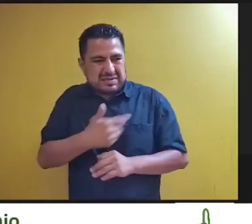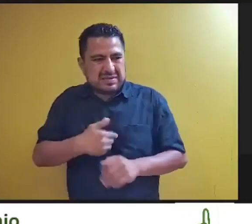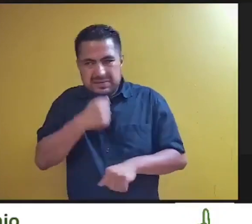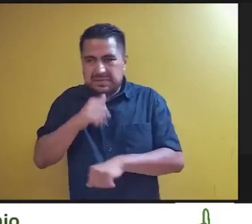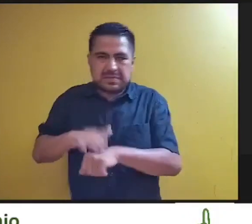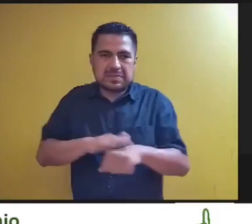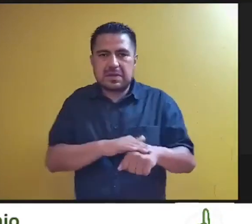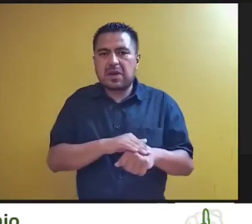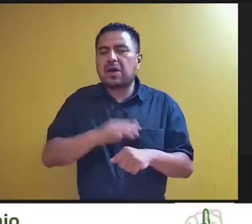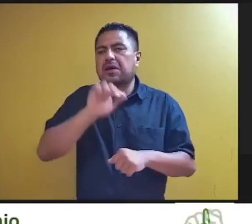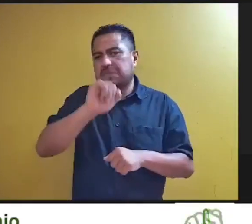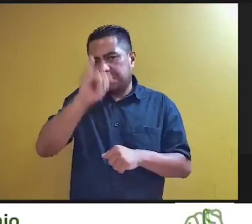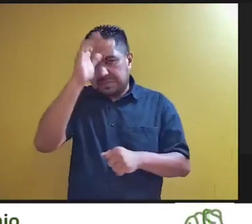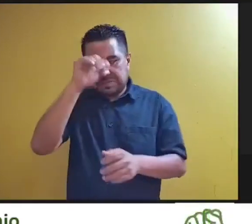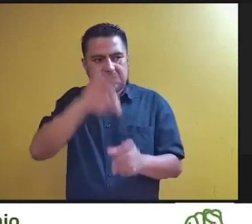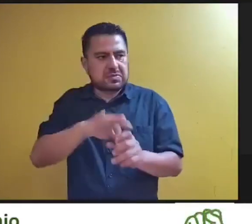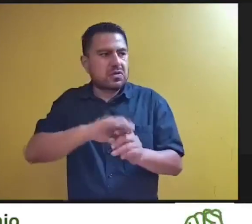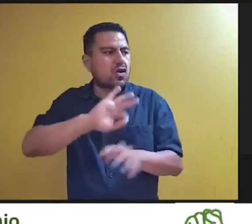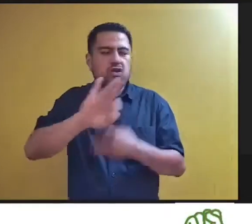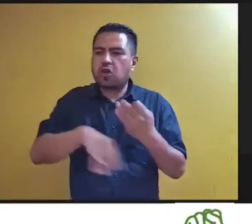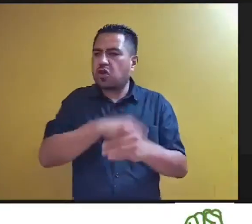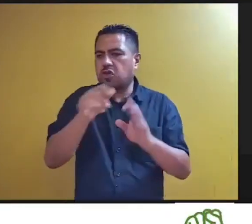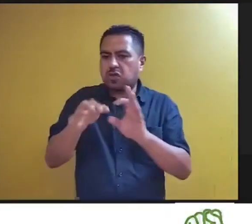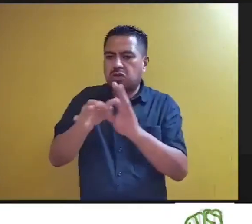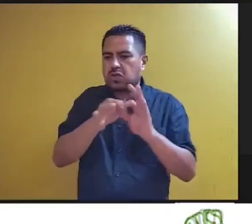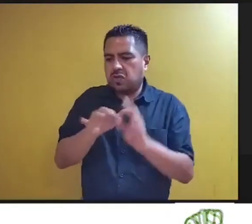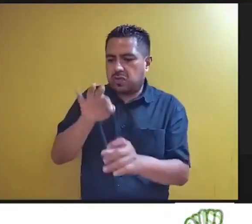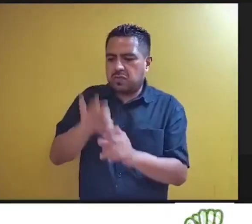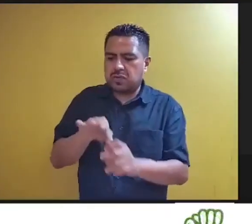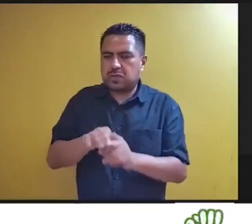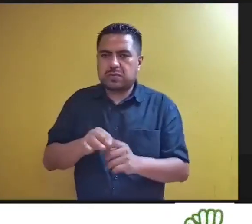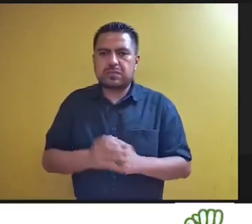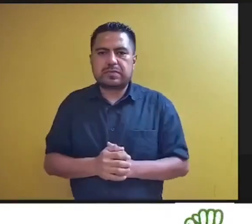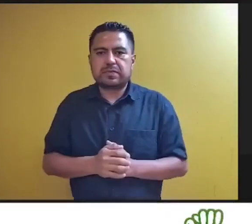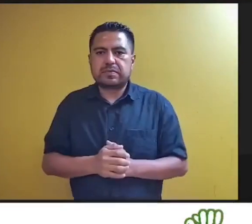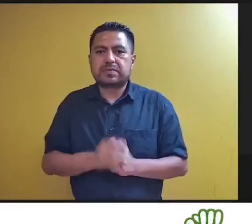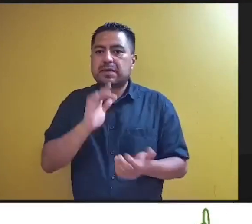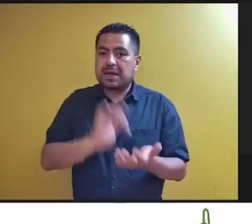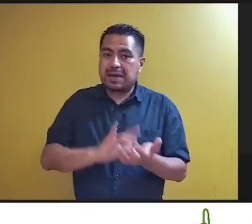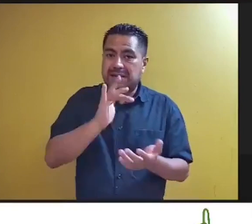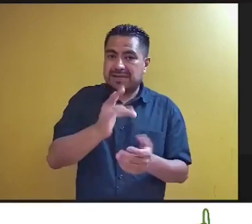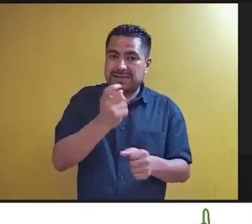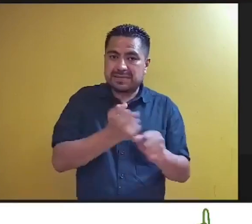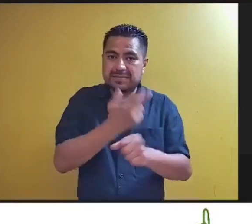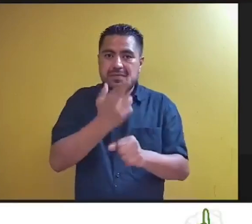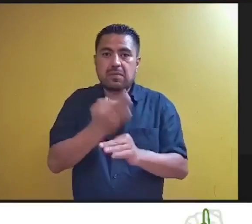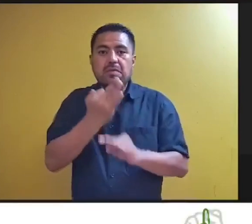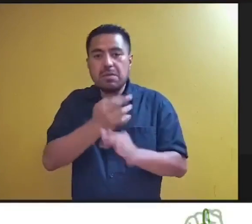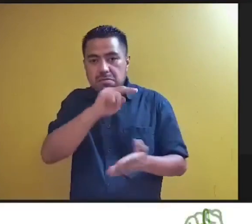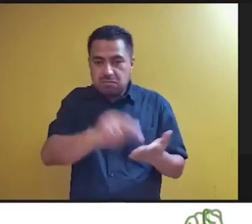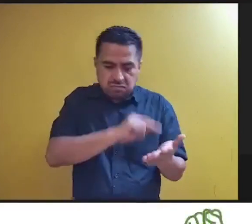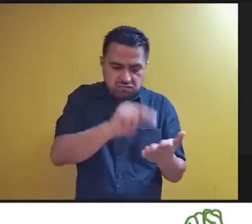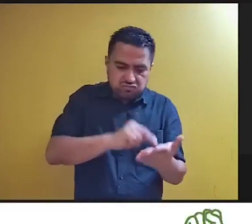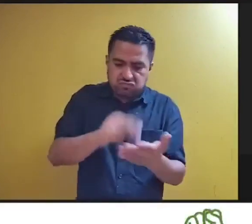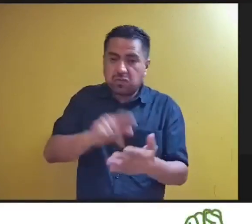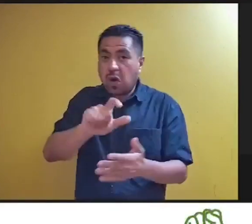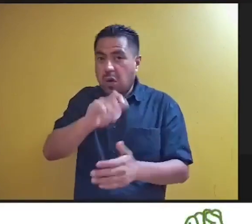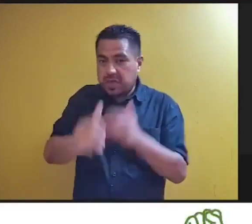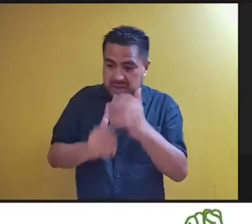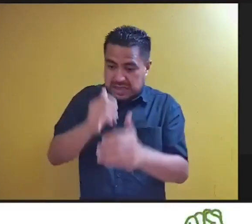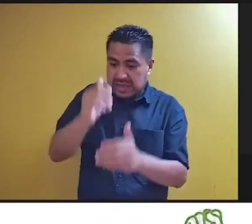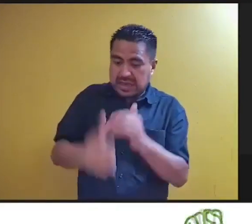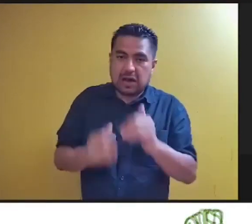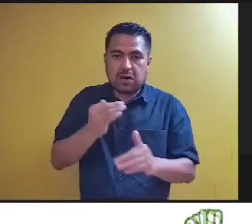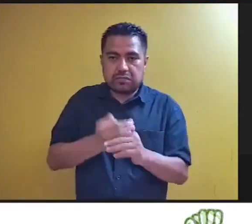magistrado. El proyecto de resolución fue aprobado por unanimidad de votos. Gracias, secretario. Sírvase recabar las firmas a la conclusión